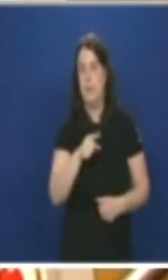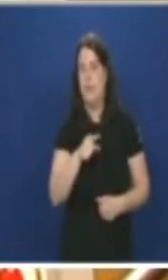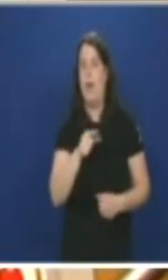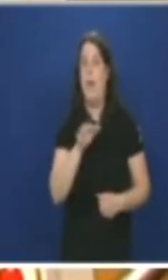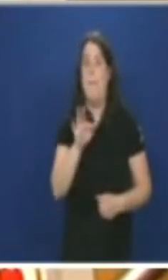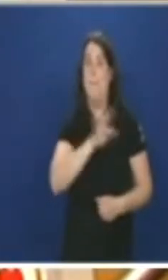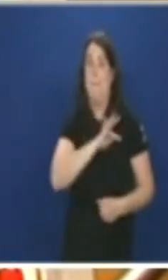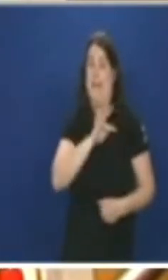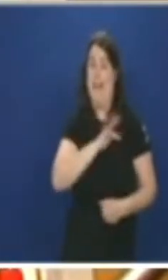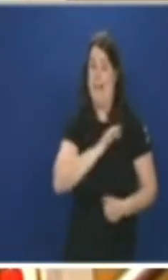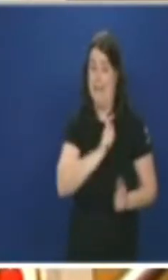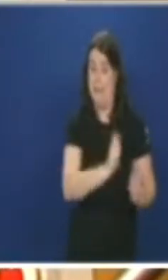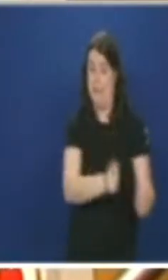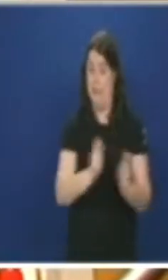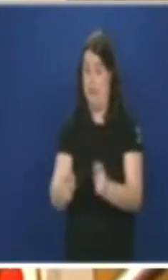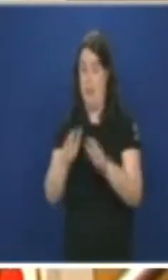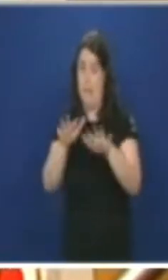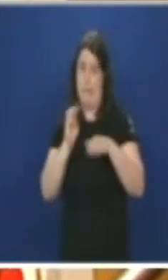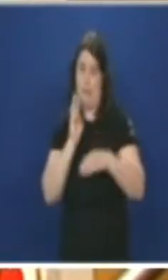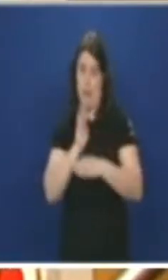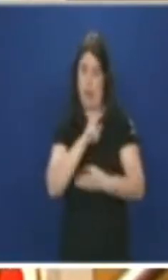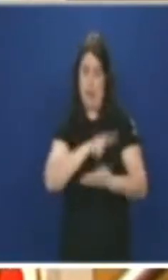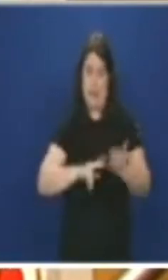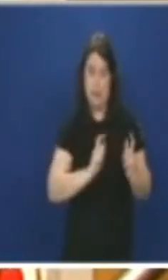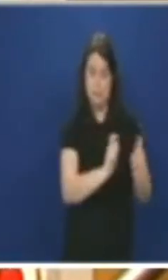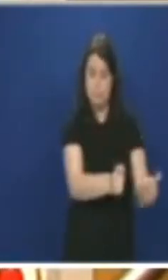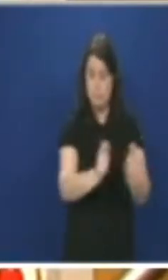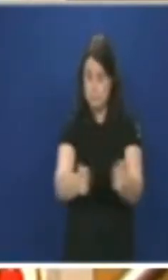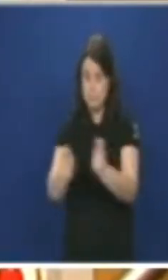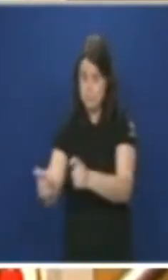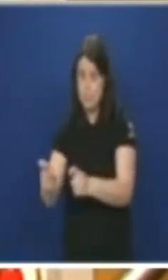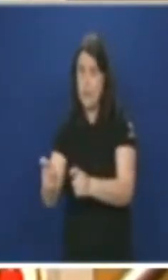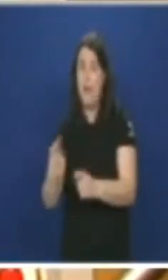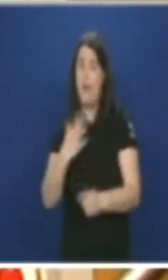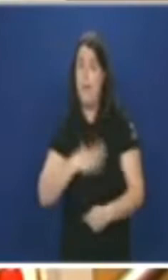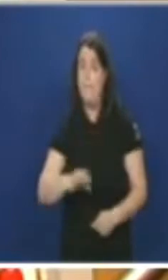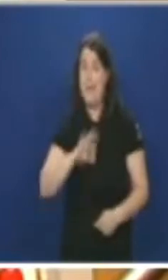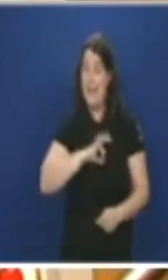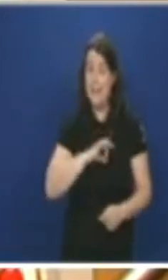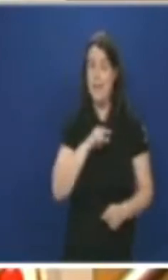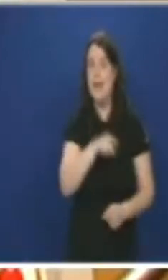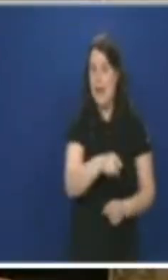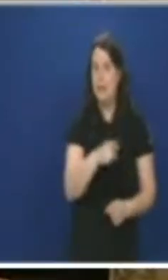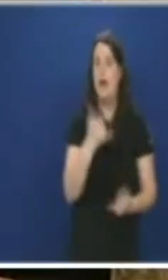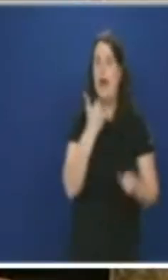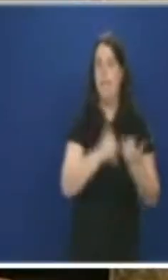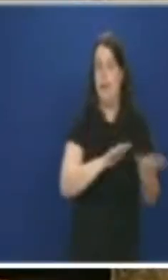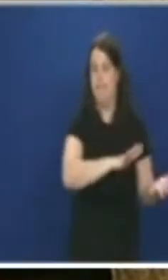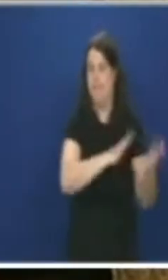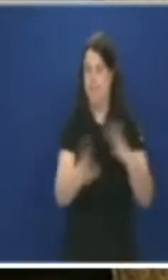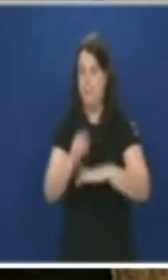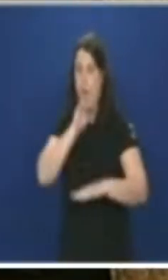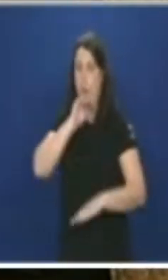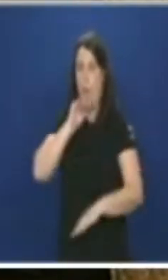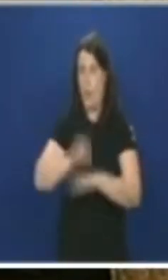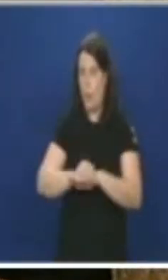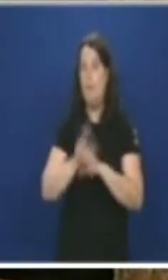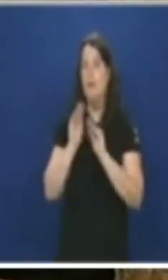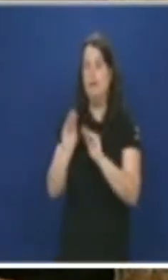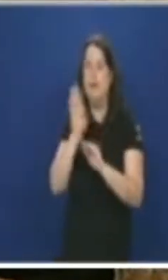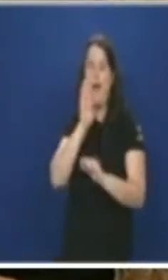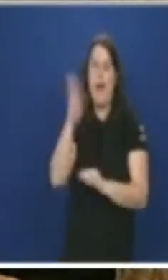Estas medallas, otorgadas polo Parlamento de Galicia, corroboran que ese desexo se cumpriu. A xeración